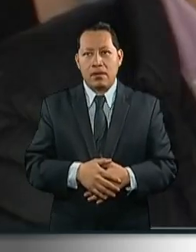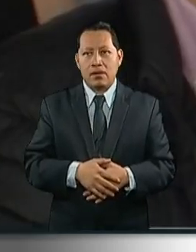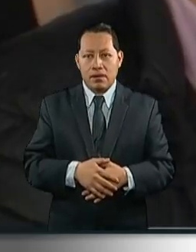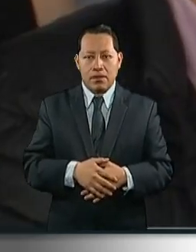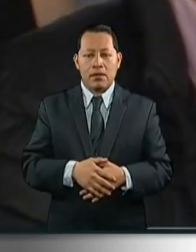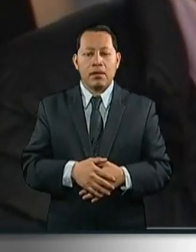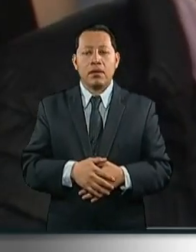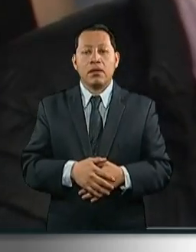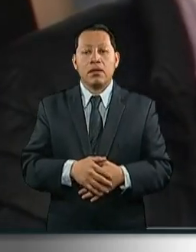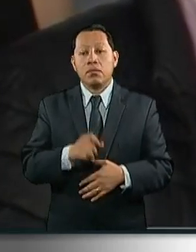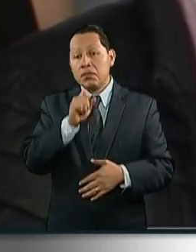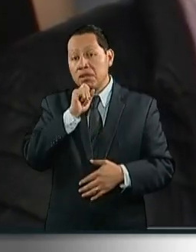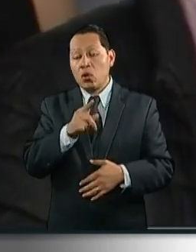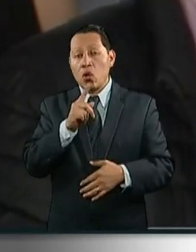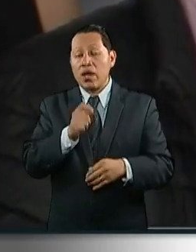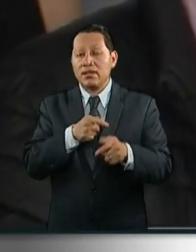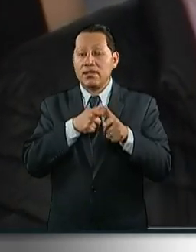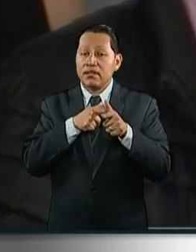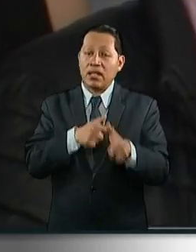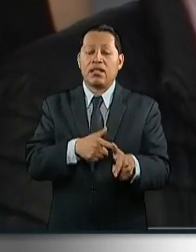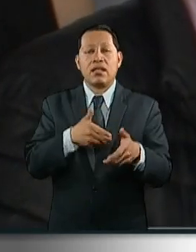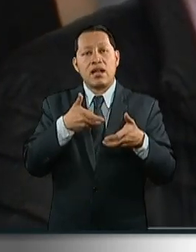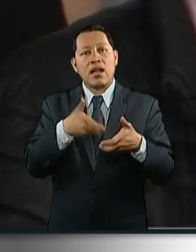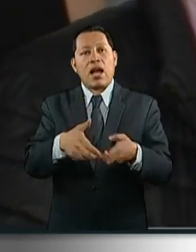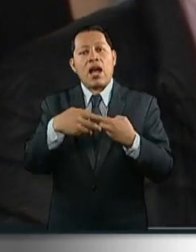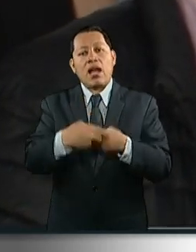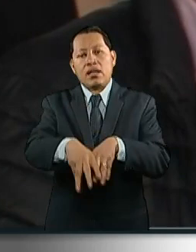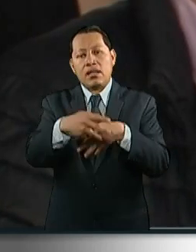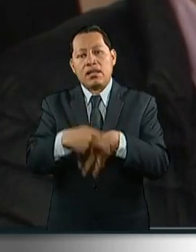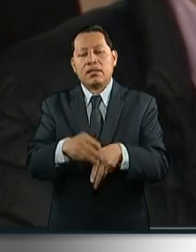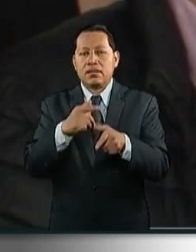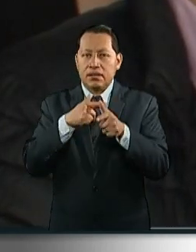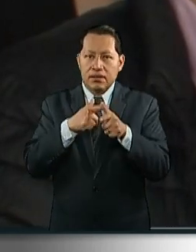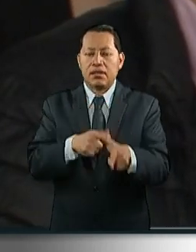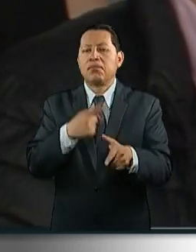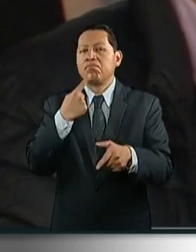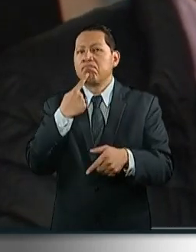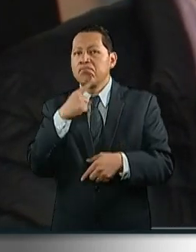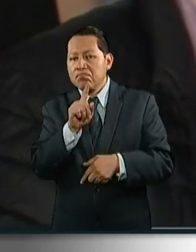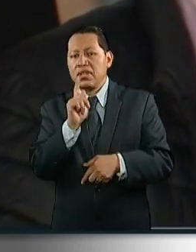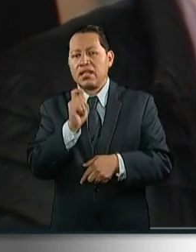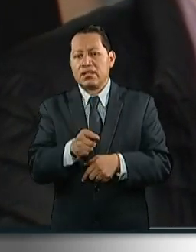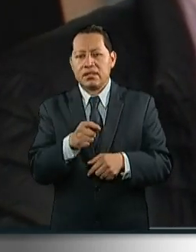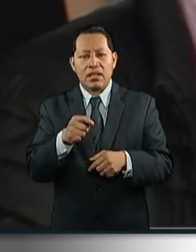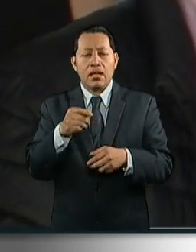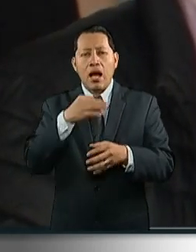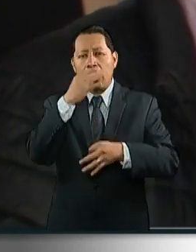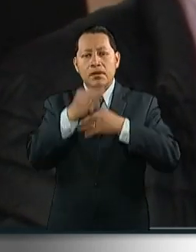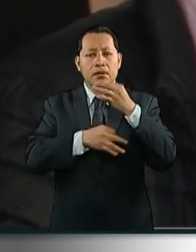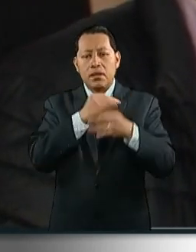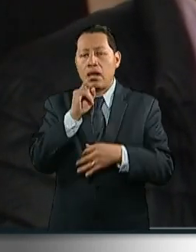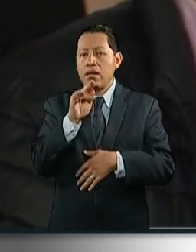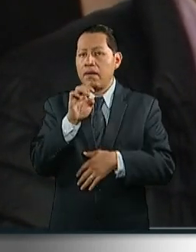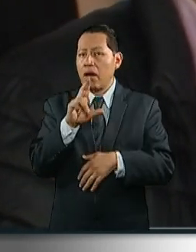Sigue seguir en las calles, seguir reclamando, seguir diciendo una y otra vez el INE no se toca.